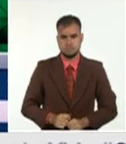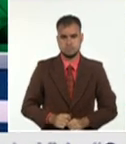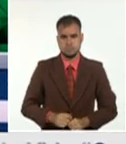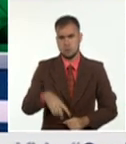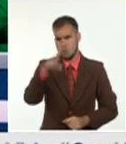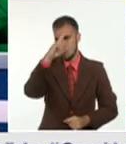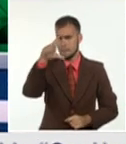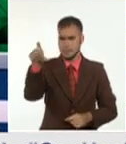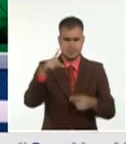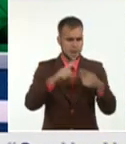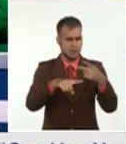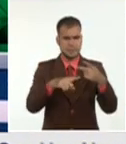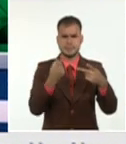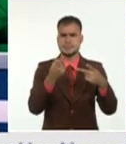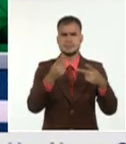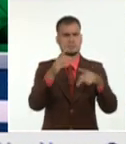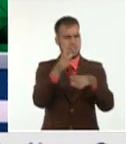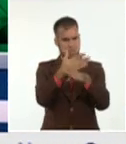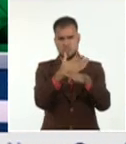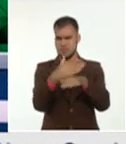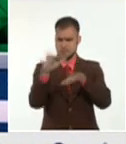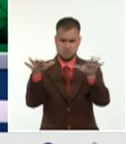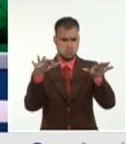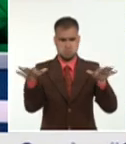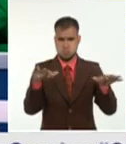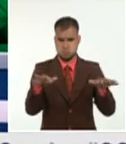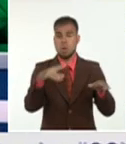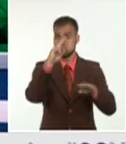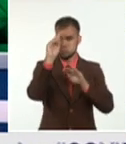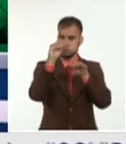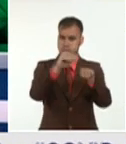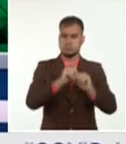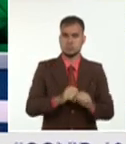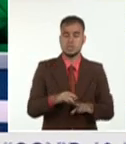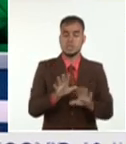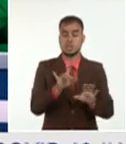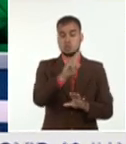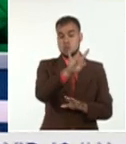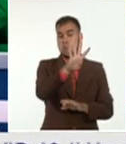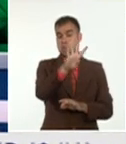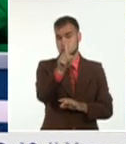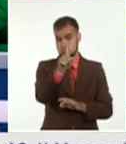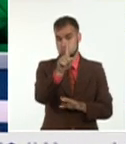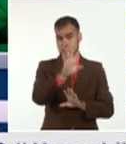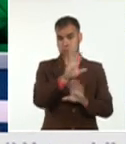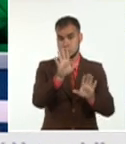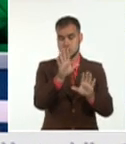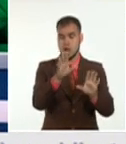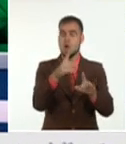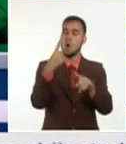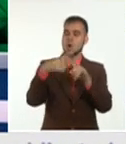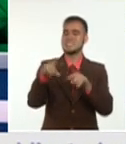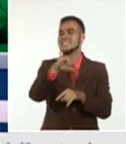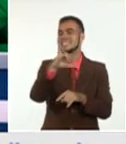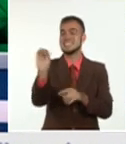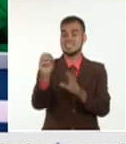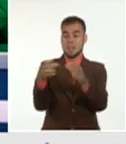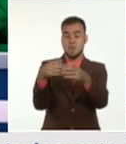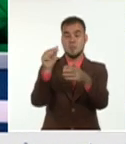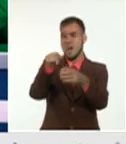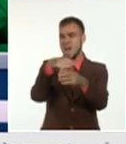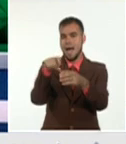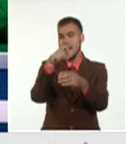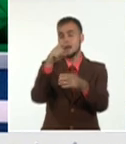hospitales, salas de neonatología, y de esos 941, 60 menores de 1 año. En el día